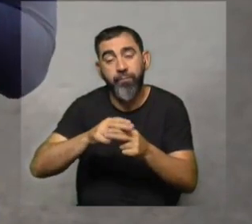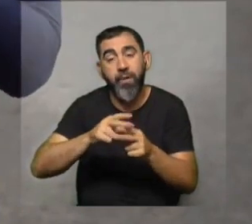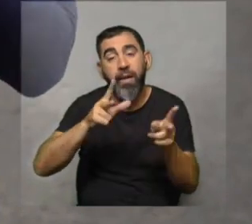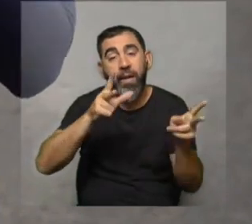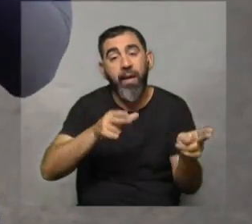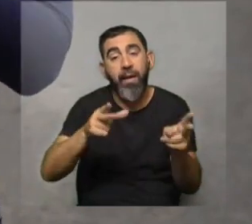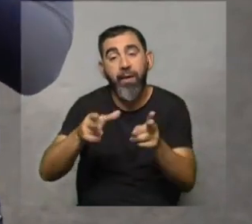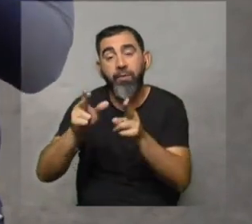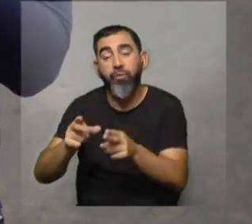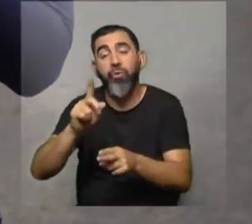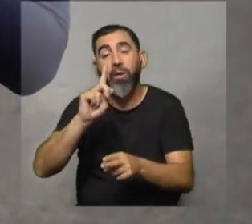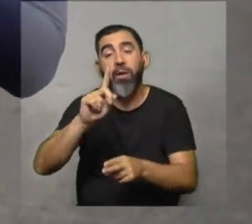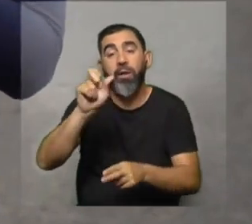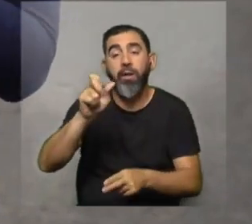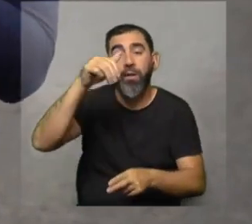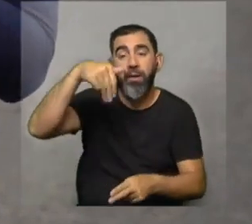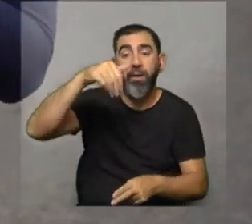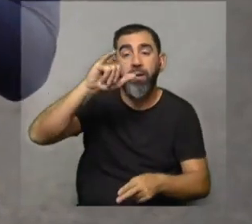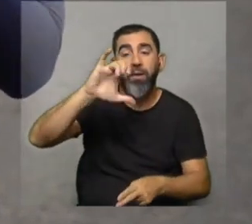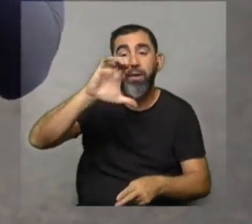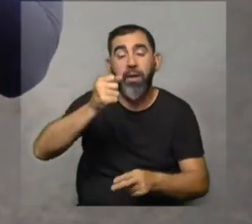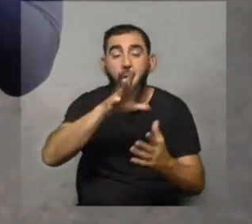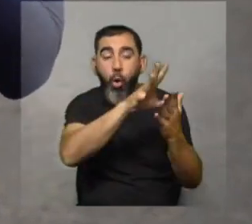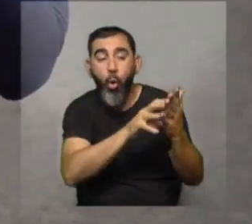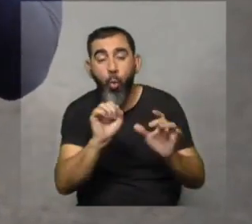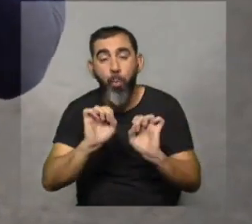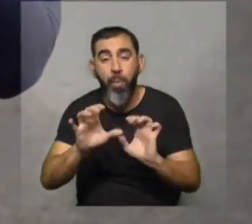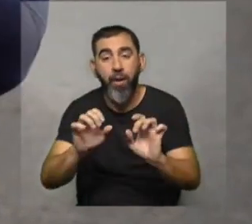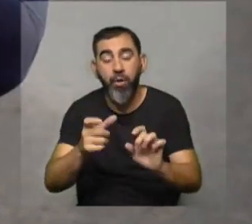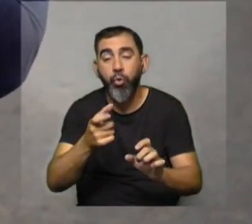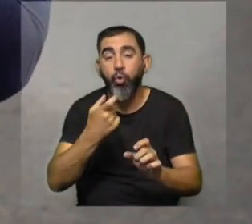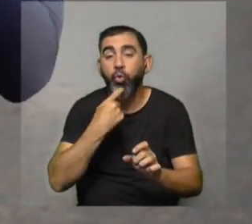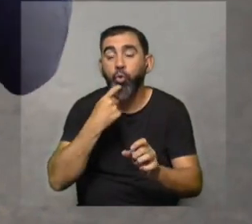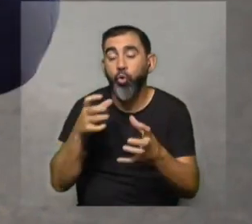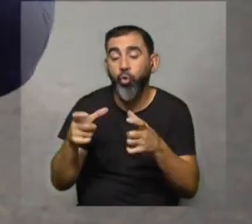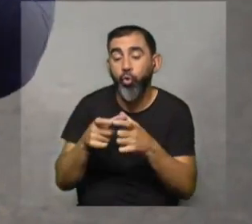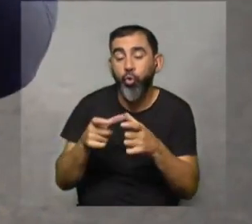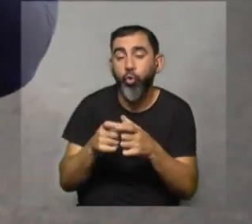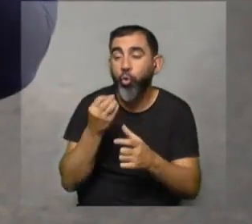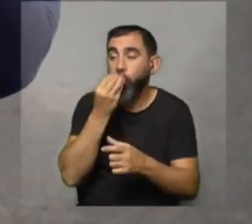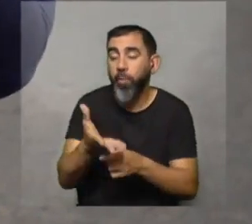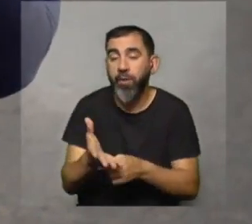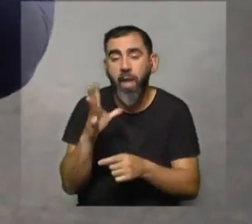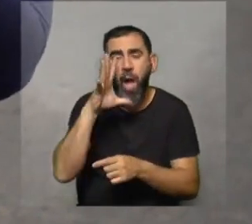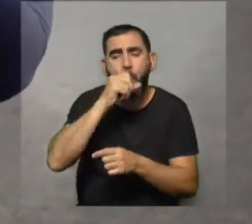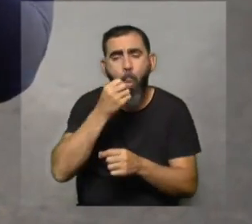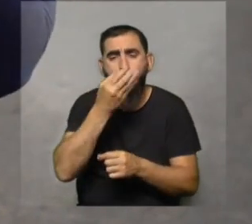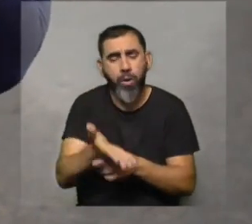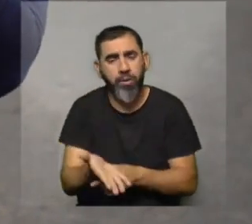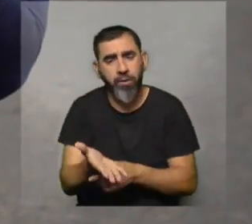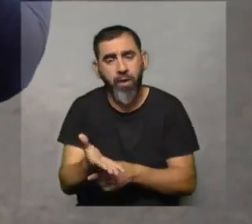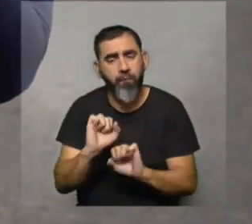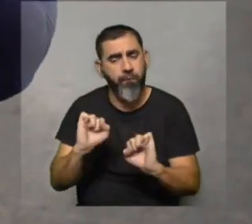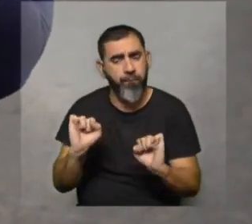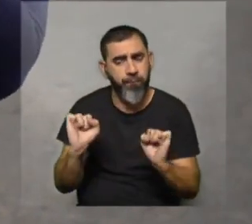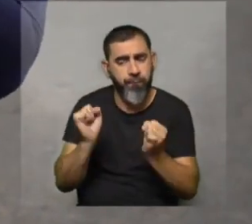génica. Copiamos eso que ocurre en la naturaleza y logramos tomates más rojos que además toleran mucho mejor el